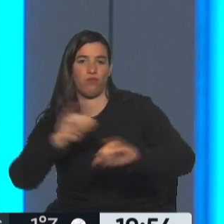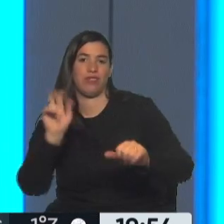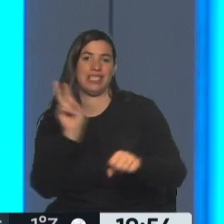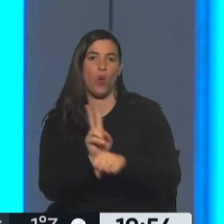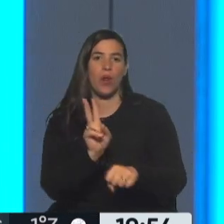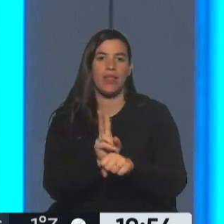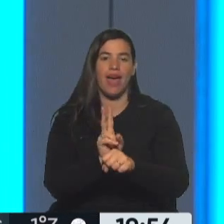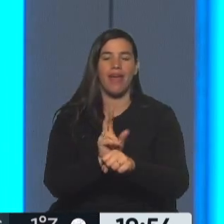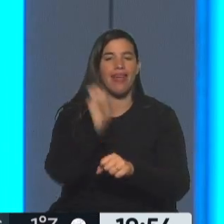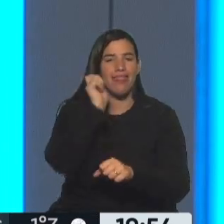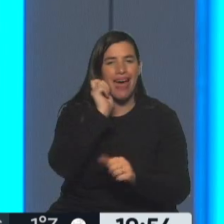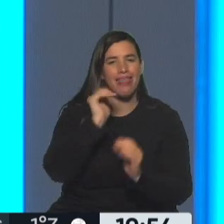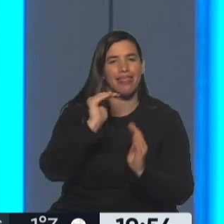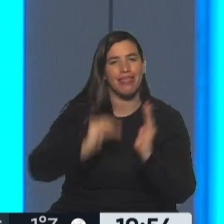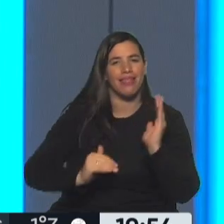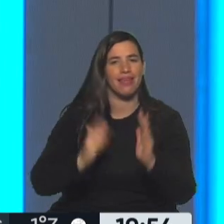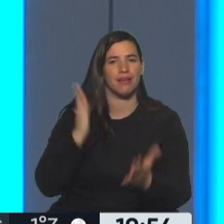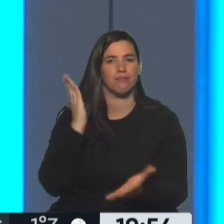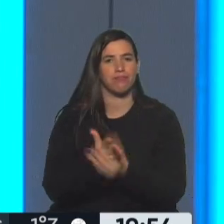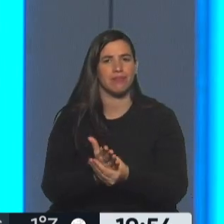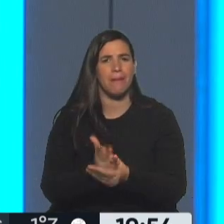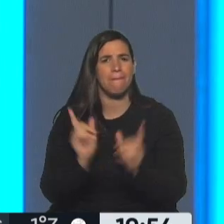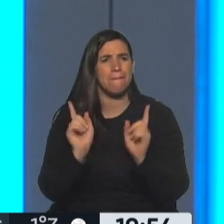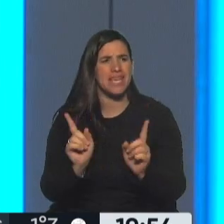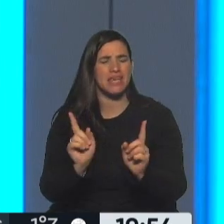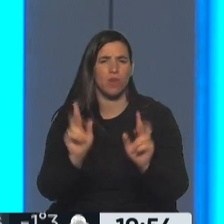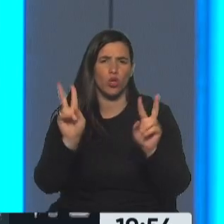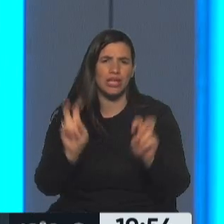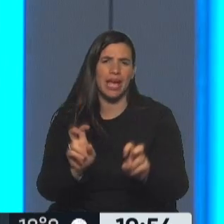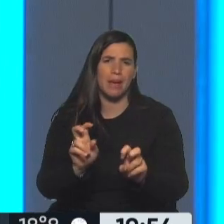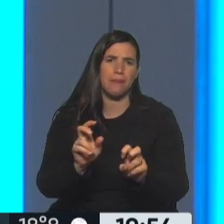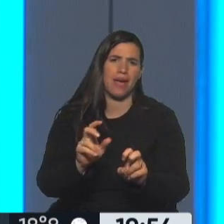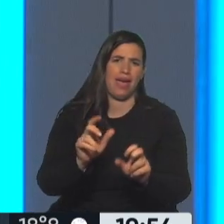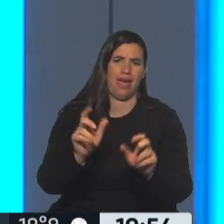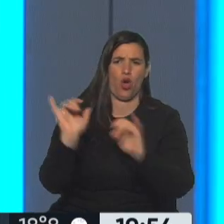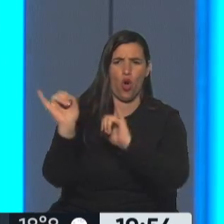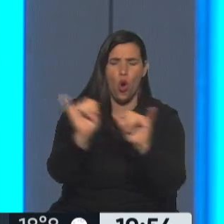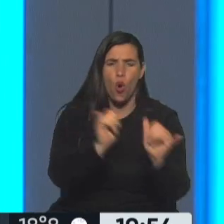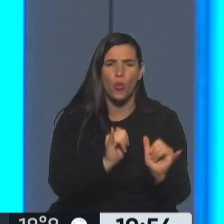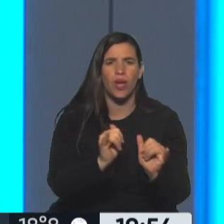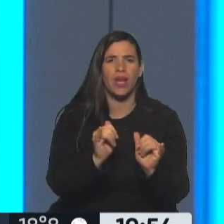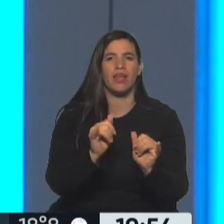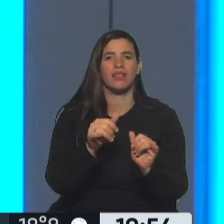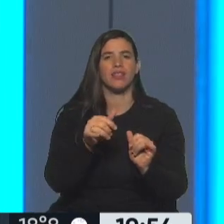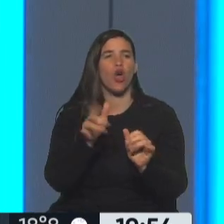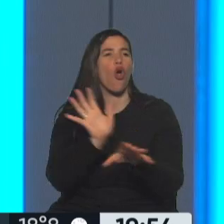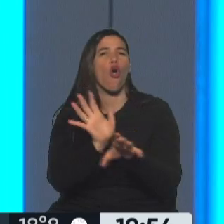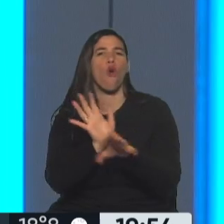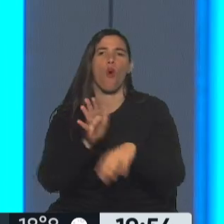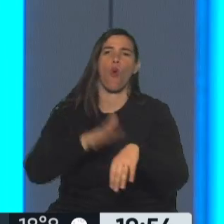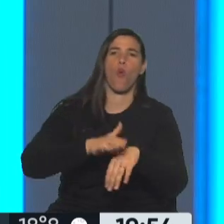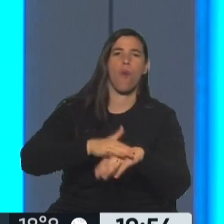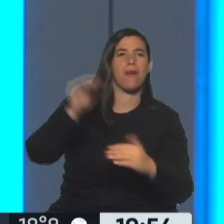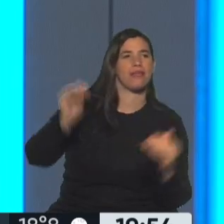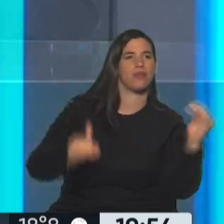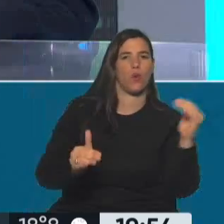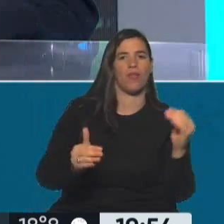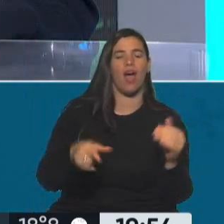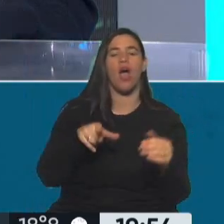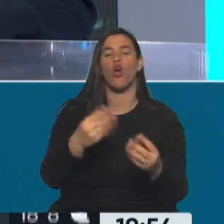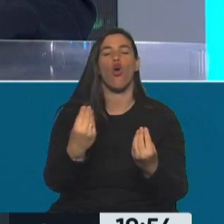paraíso. 450.000 millones de dólares. Yo digo 10 préstamos del FMI. Claro, 10 préstamos del FMI.